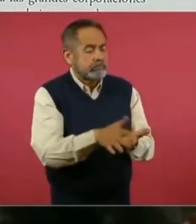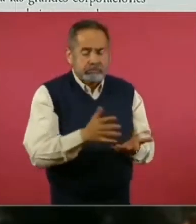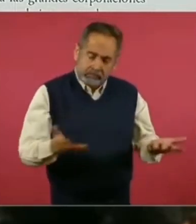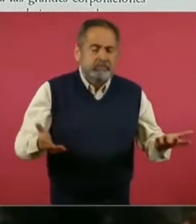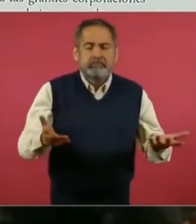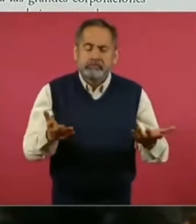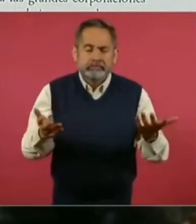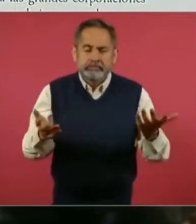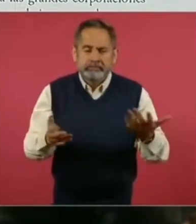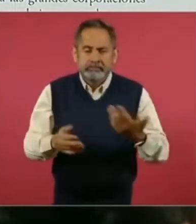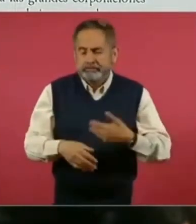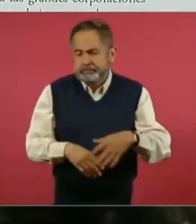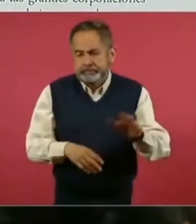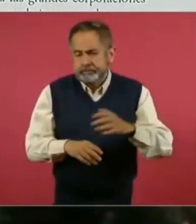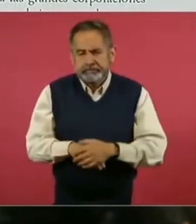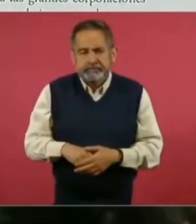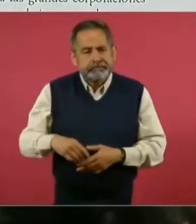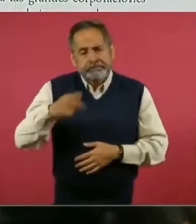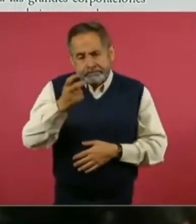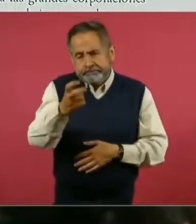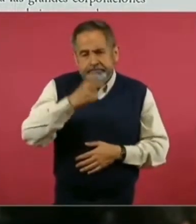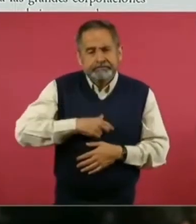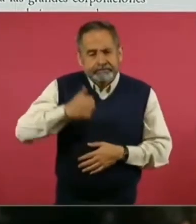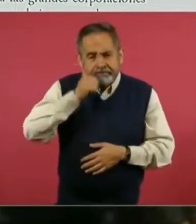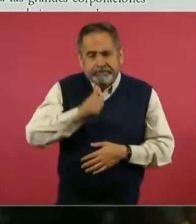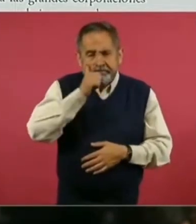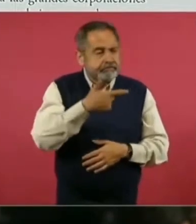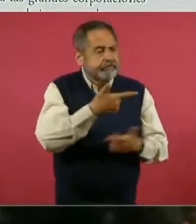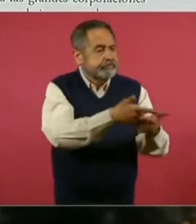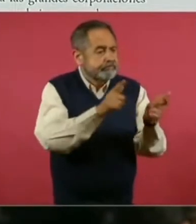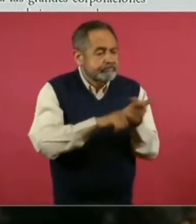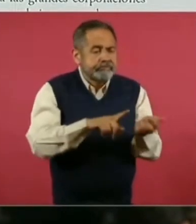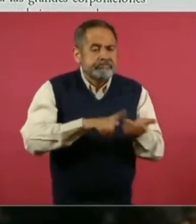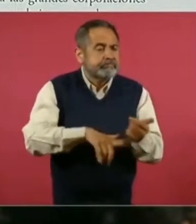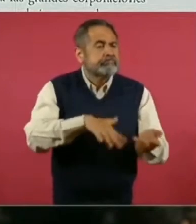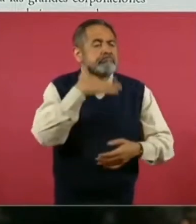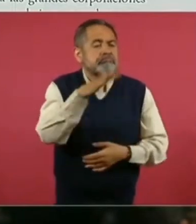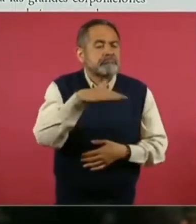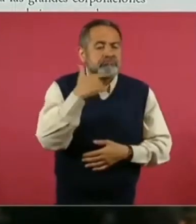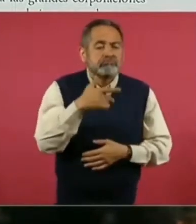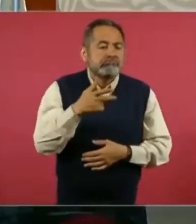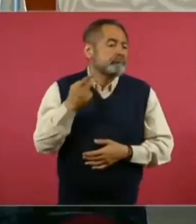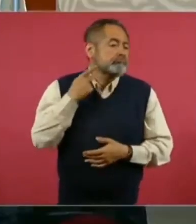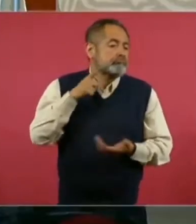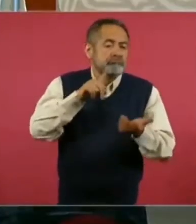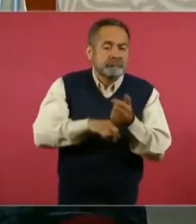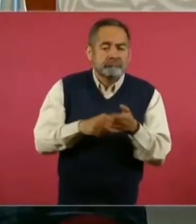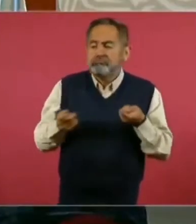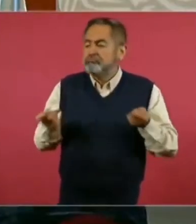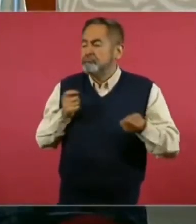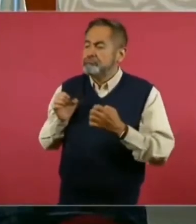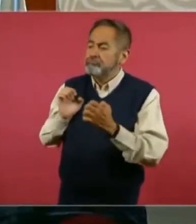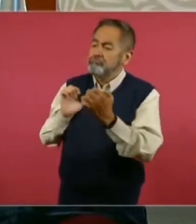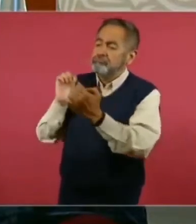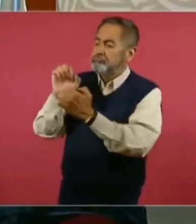Por eso siempre hablamos de delincuencia de cuello blanco, porque ya nos tenían